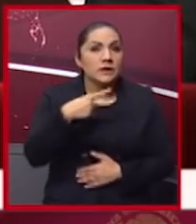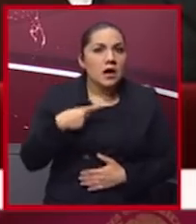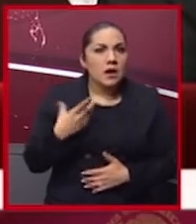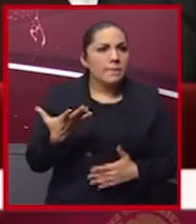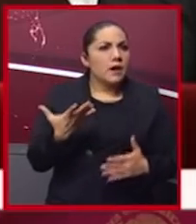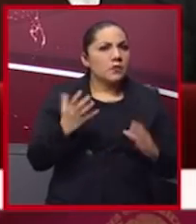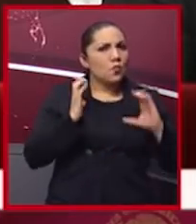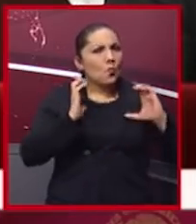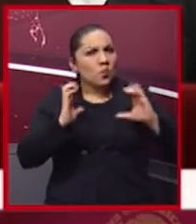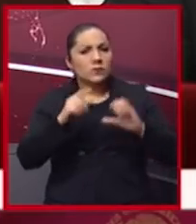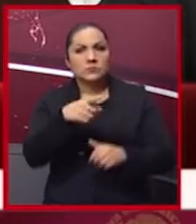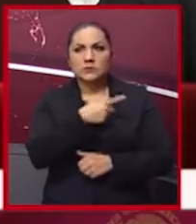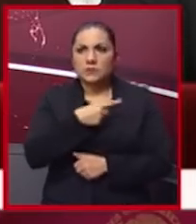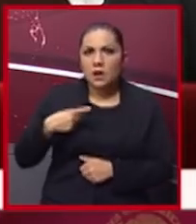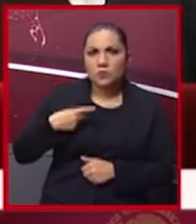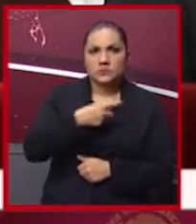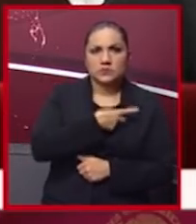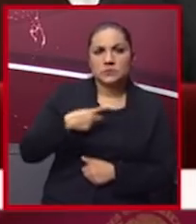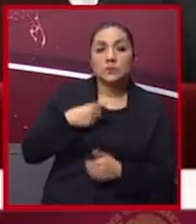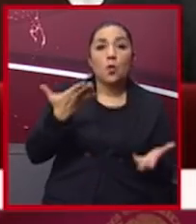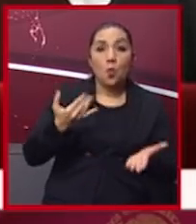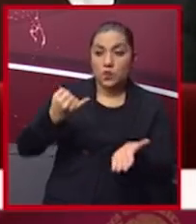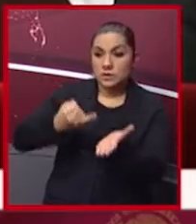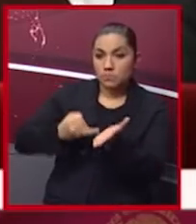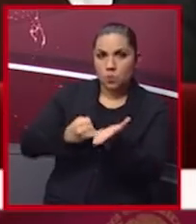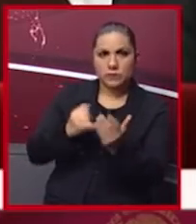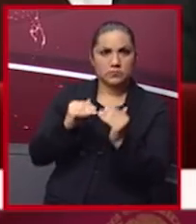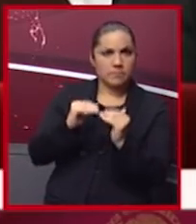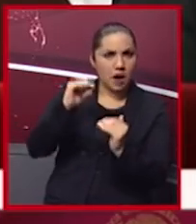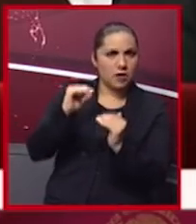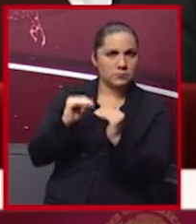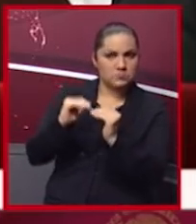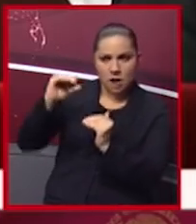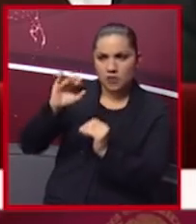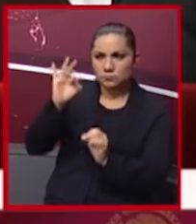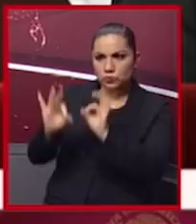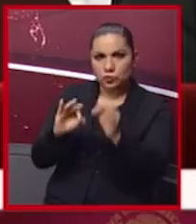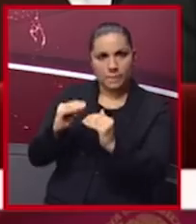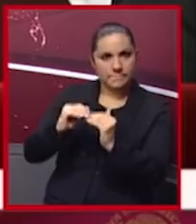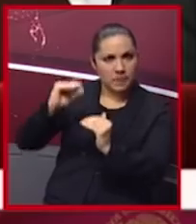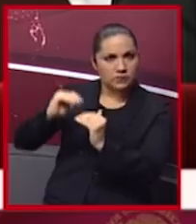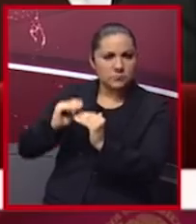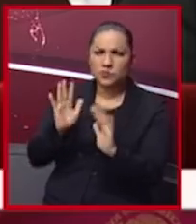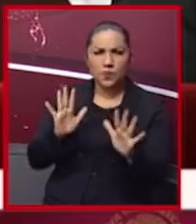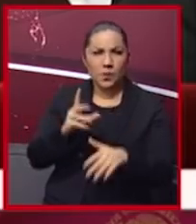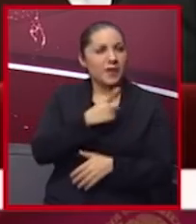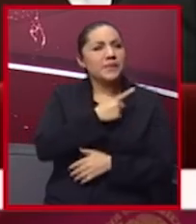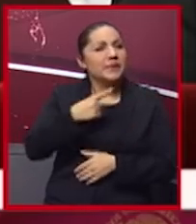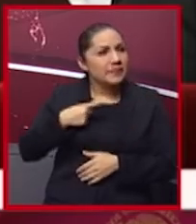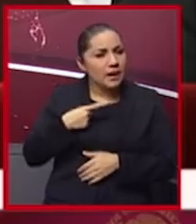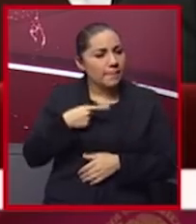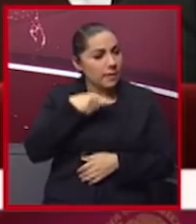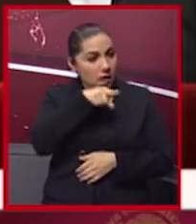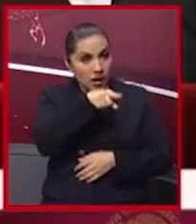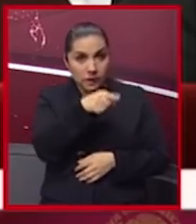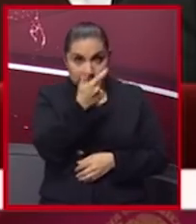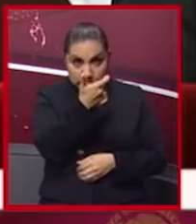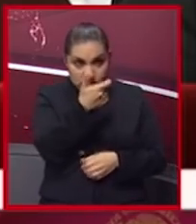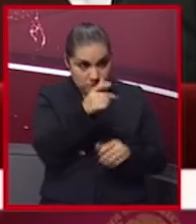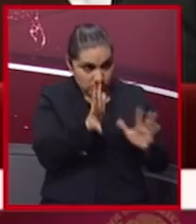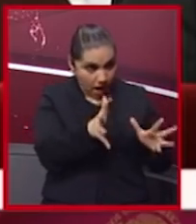de impuestos, sino sobre todo de la reorganización de los recursos con los que ya cuenta el